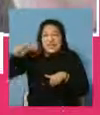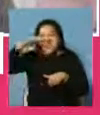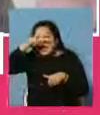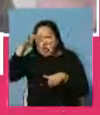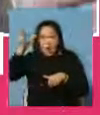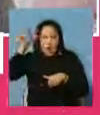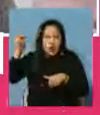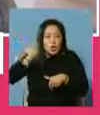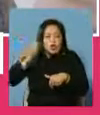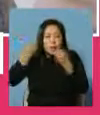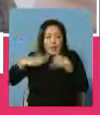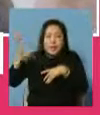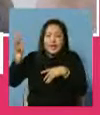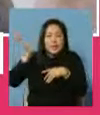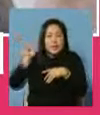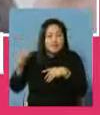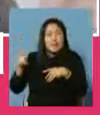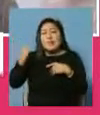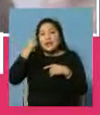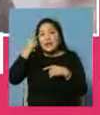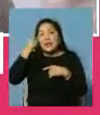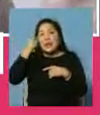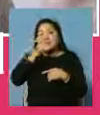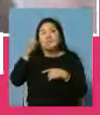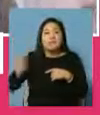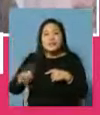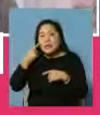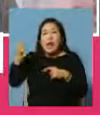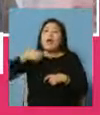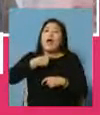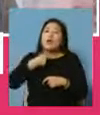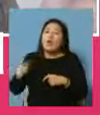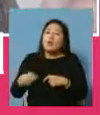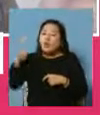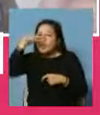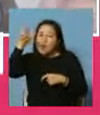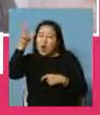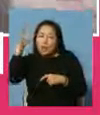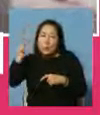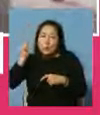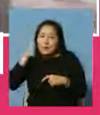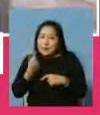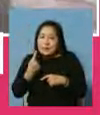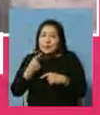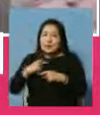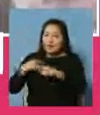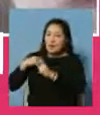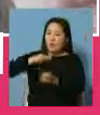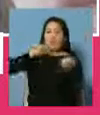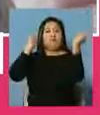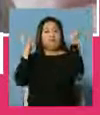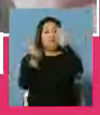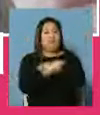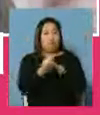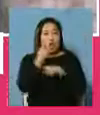7, 8 meses, esto empezó en diciembre en China, ahora estamos en agosto, en 7, 8 meses se pasó de un virus